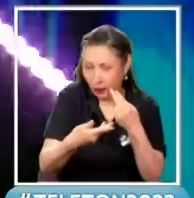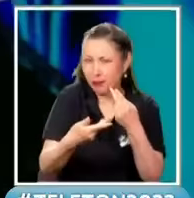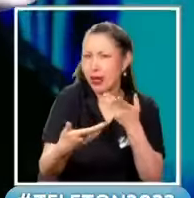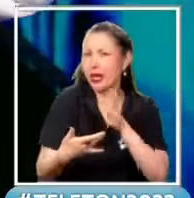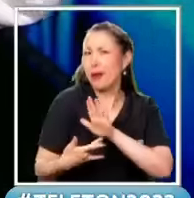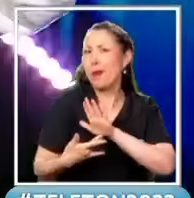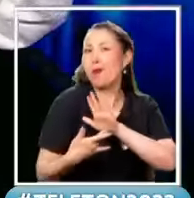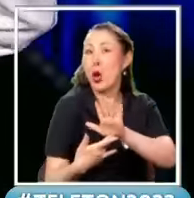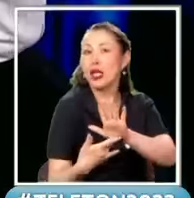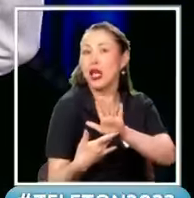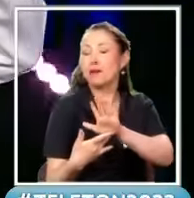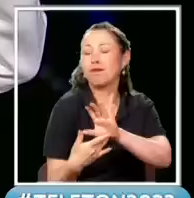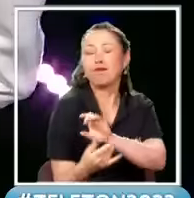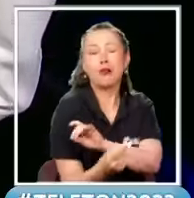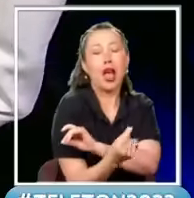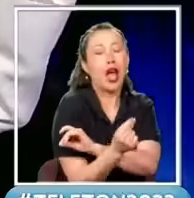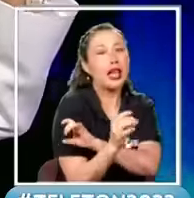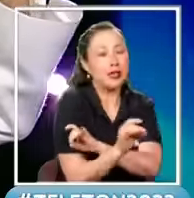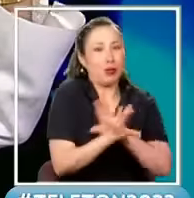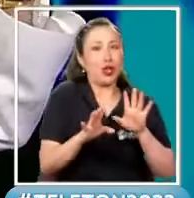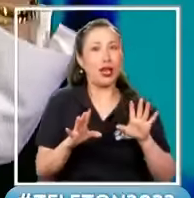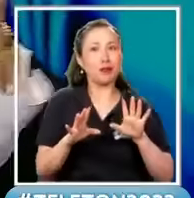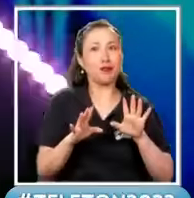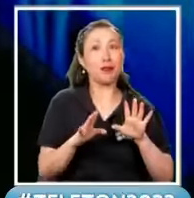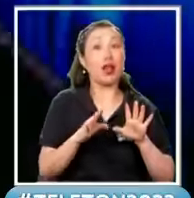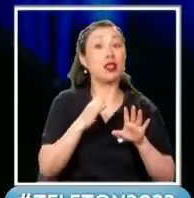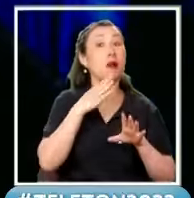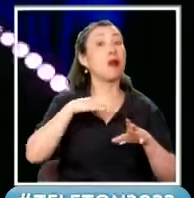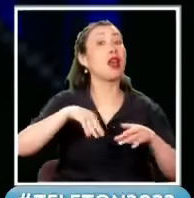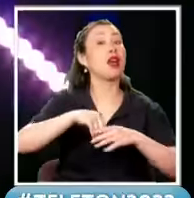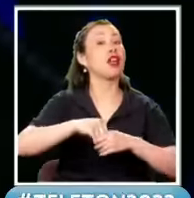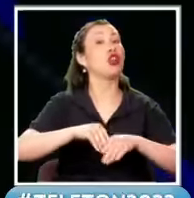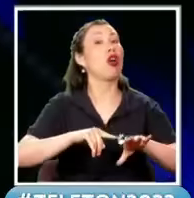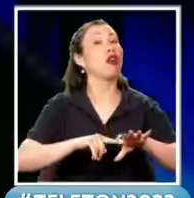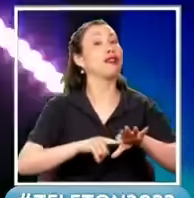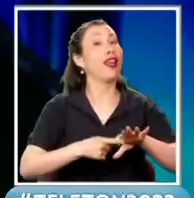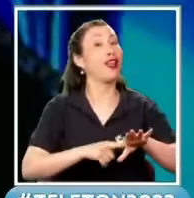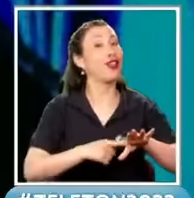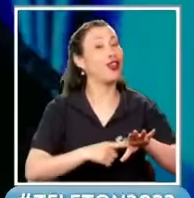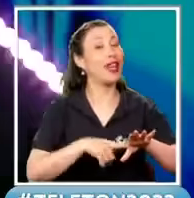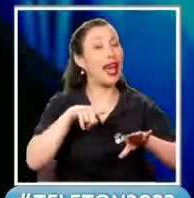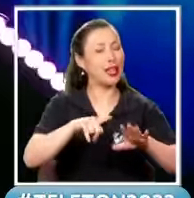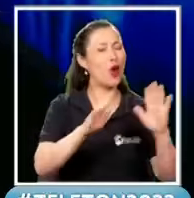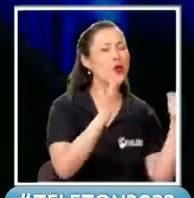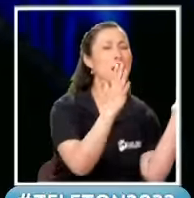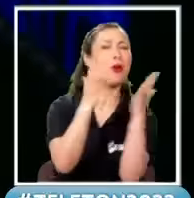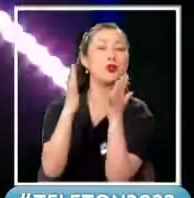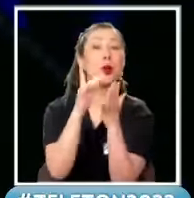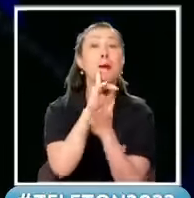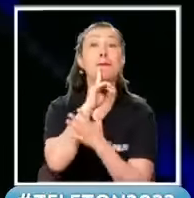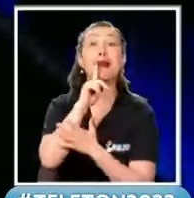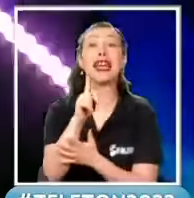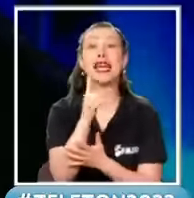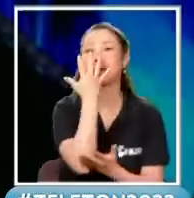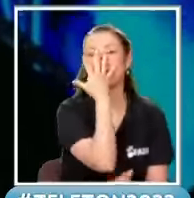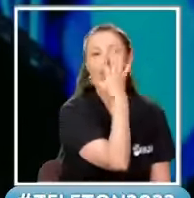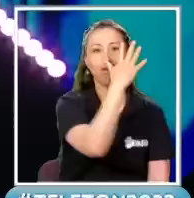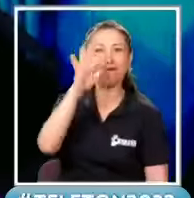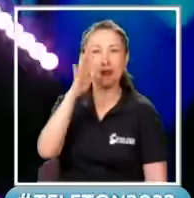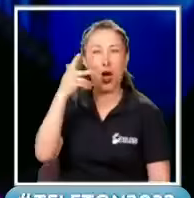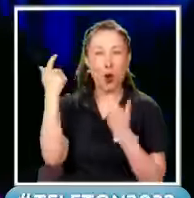número excepcional, incluida la tecnología. Este es el gran aplauso para recibir a...